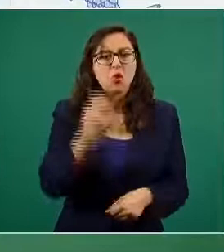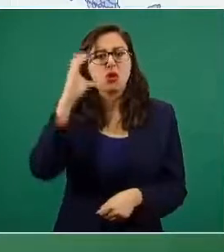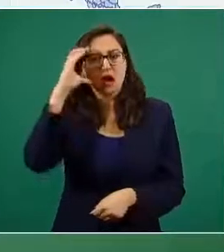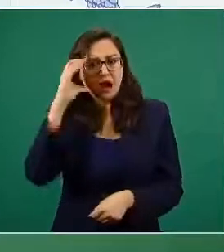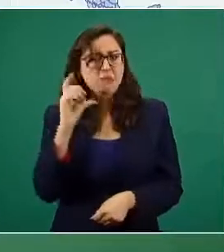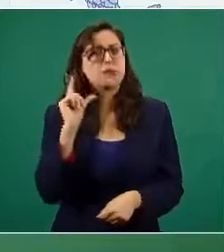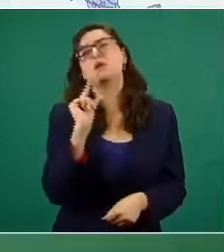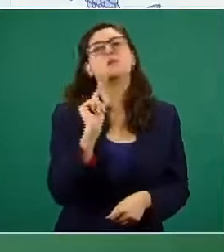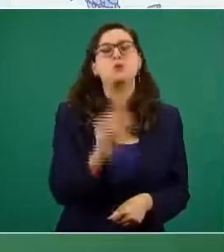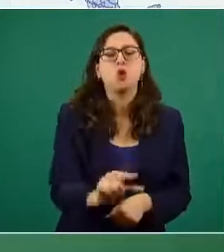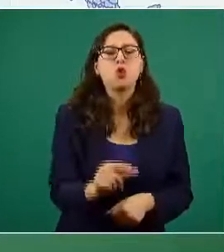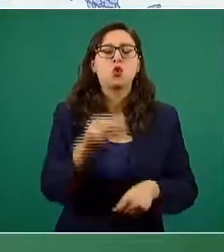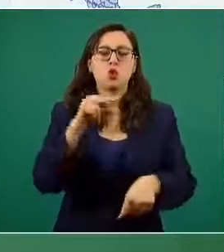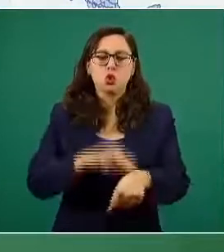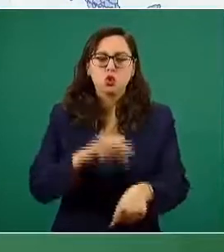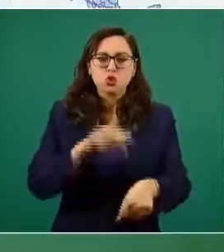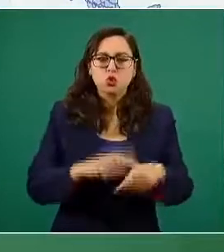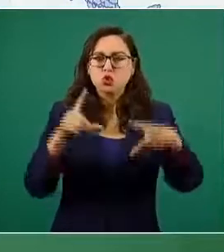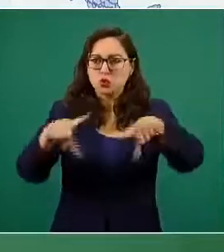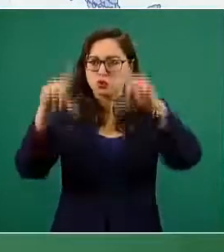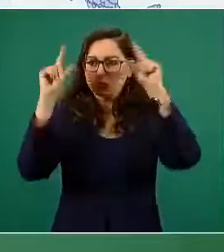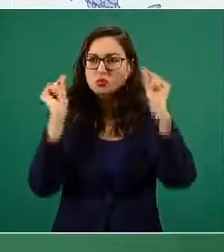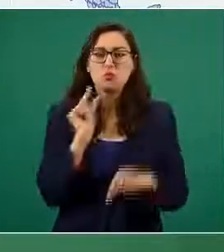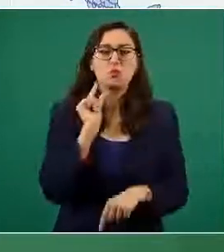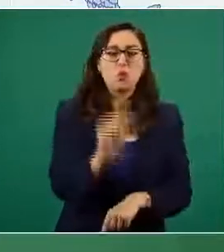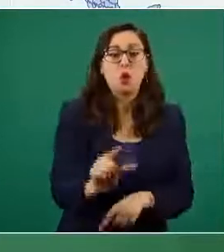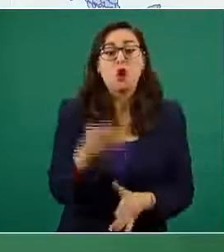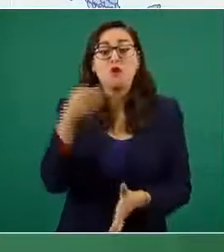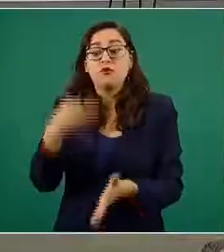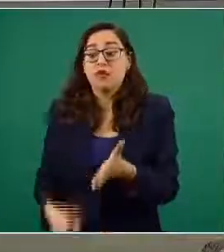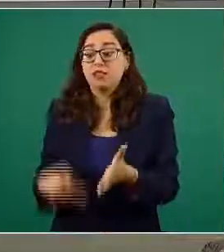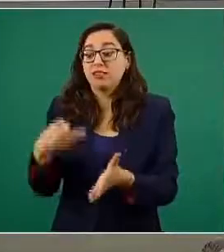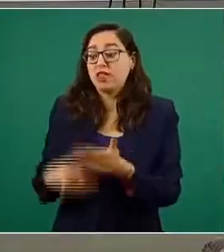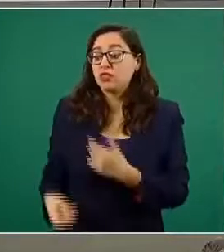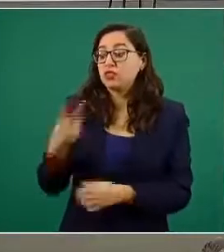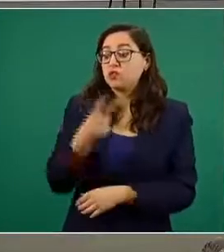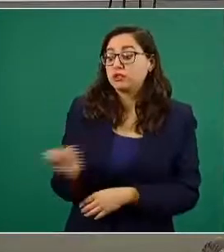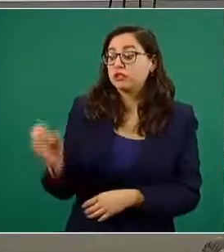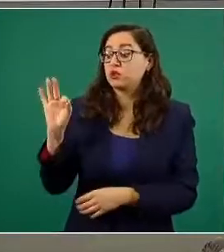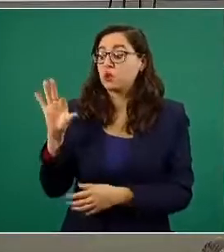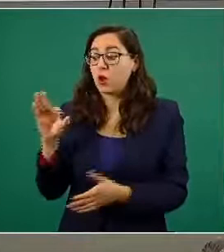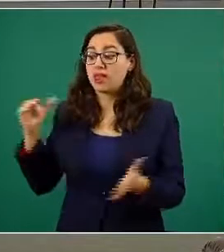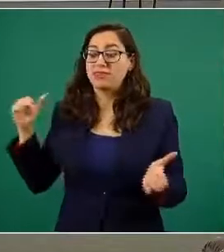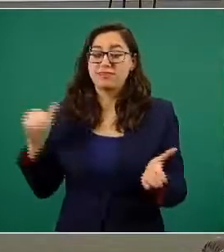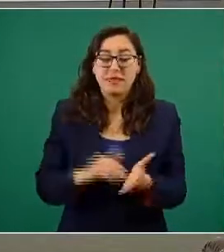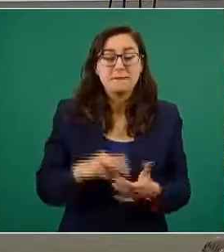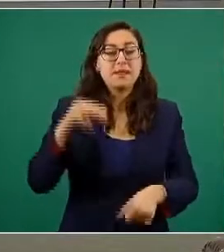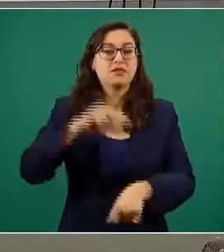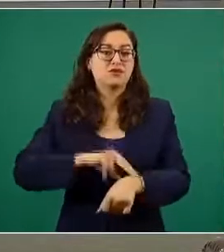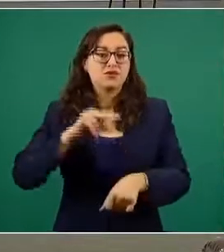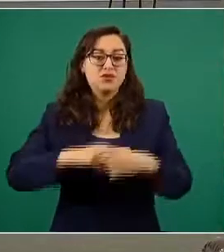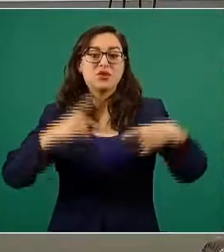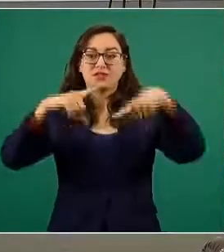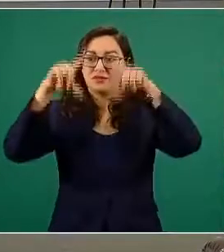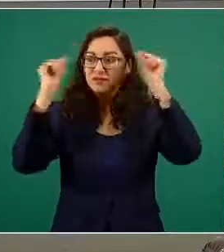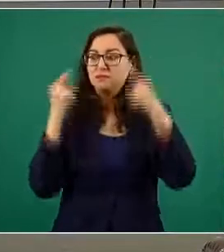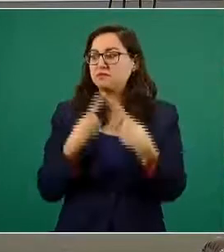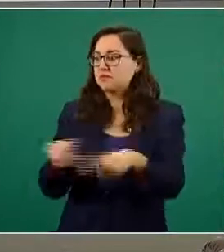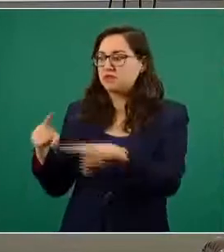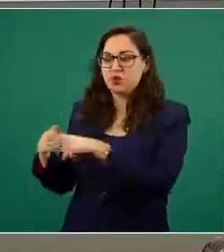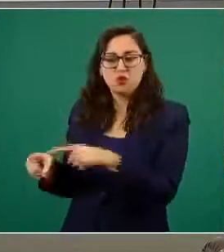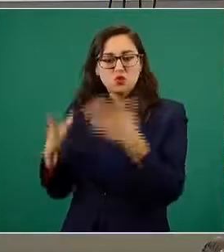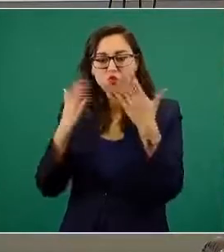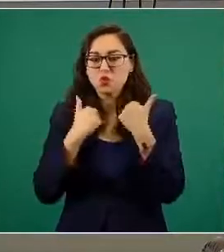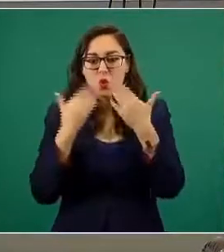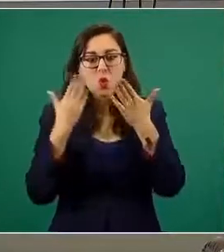con una carencia de cerca de 240,000 personas de las múltiples campos laborales de la salud,